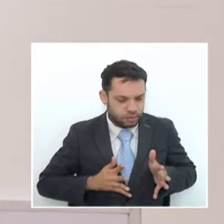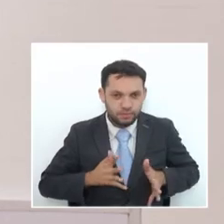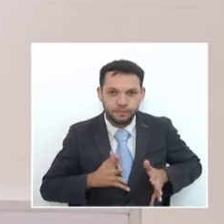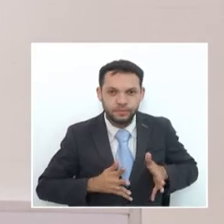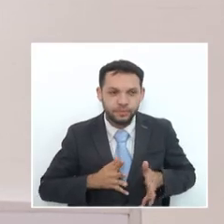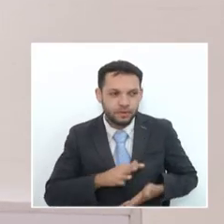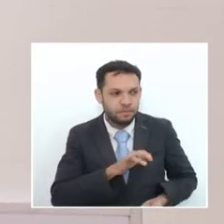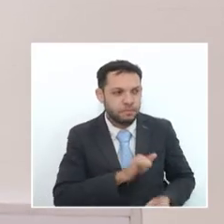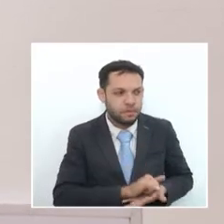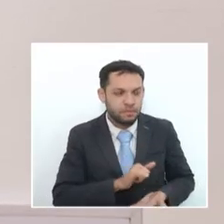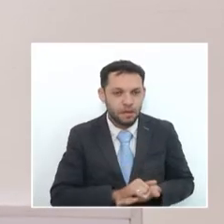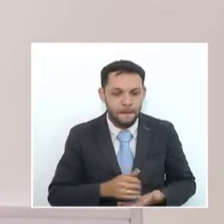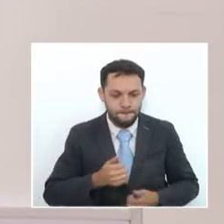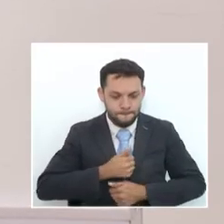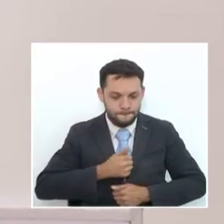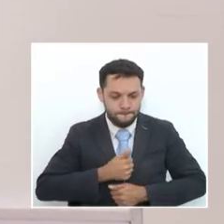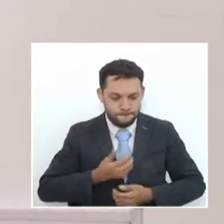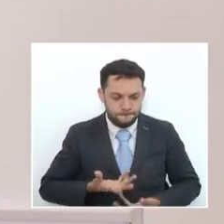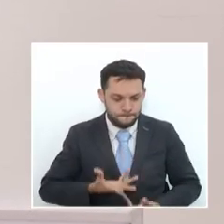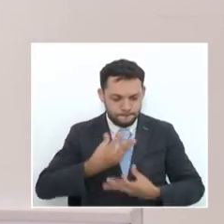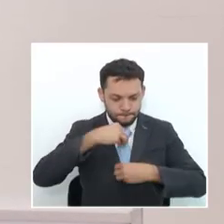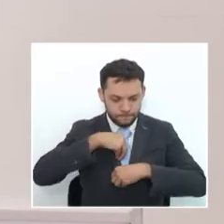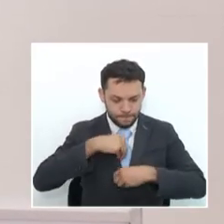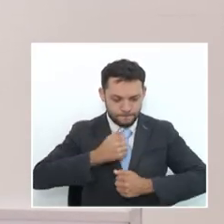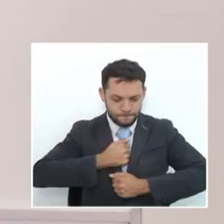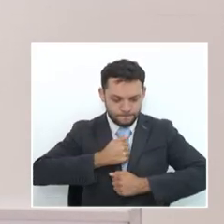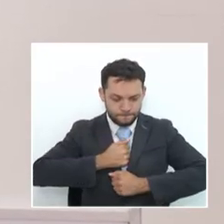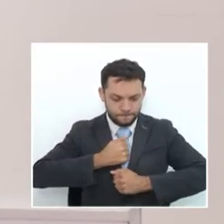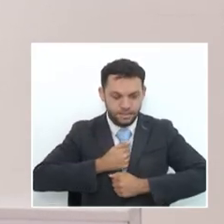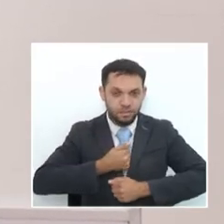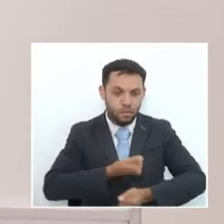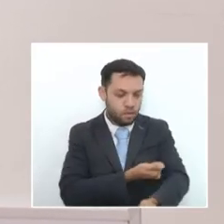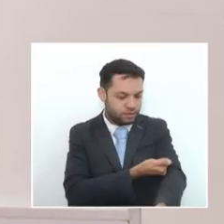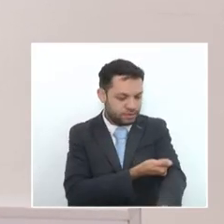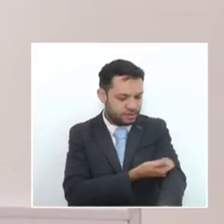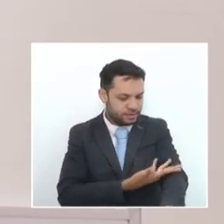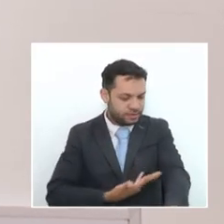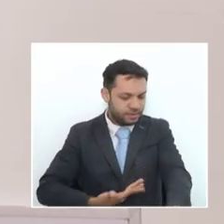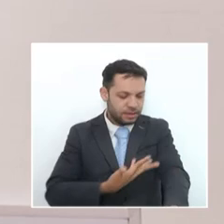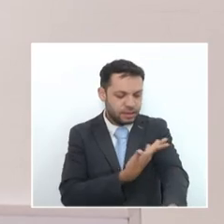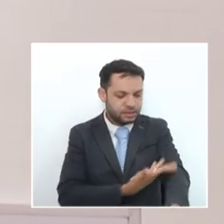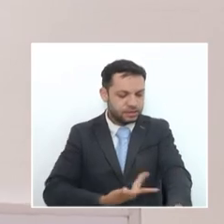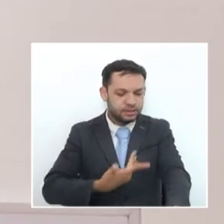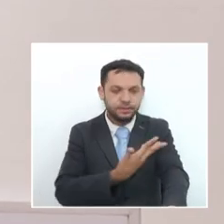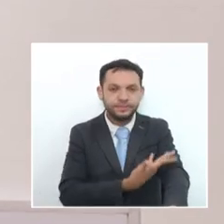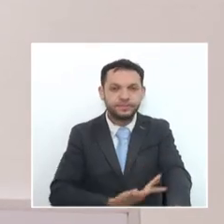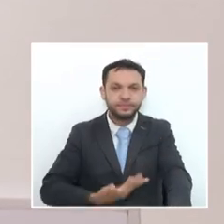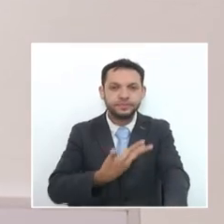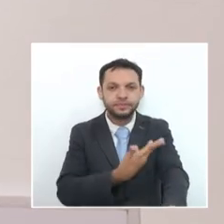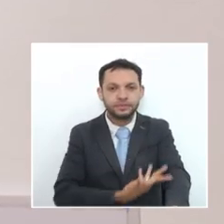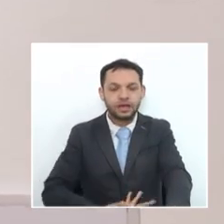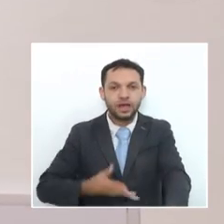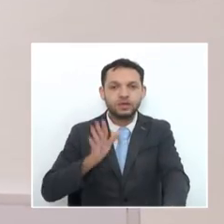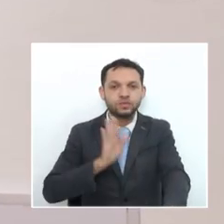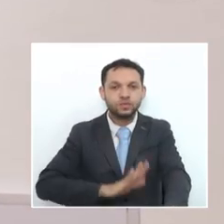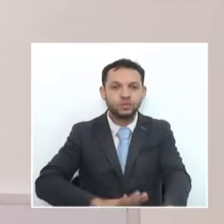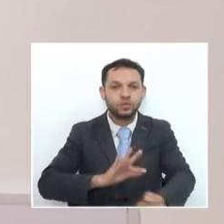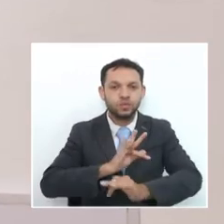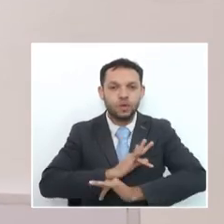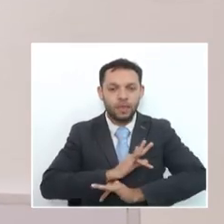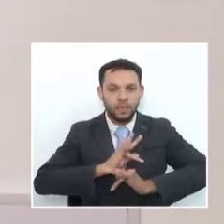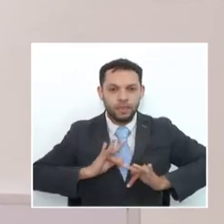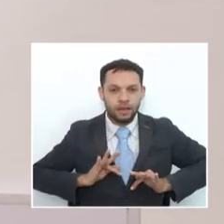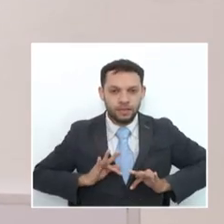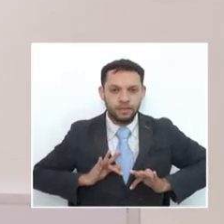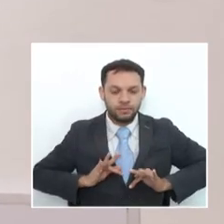decir, auto es mío. Con mi sangre, le hago un tratamiento a mi sangre, saco el